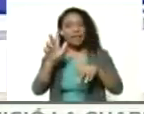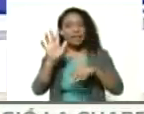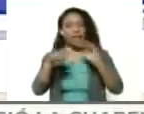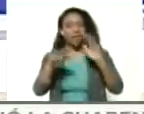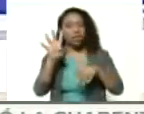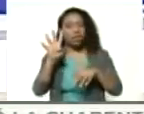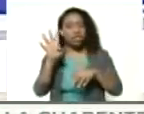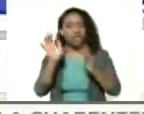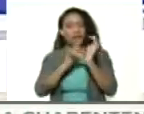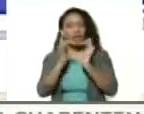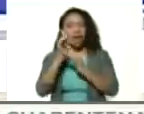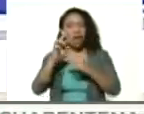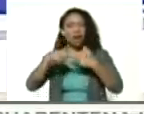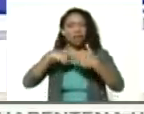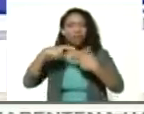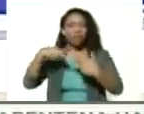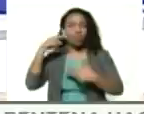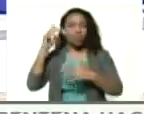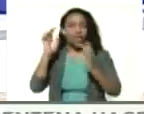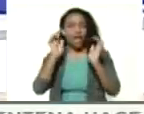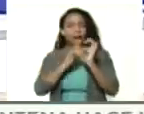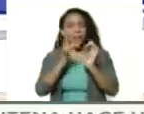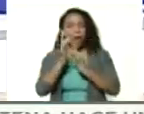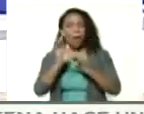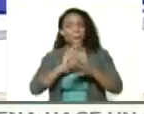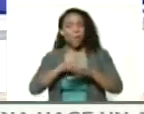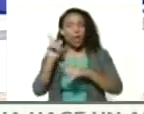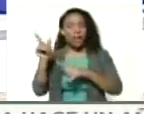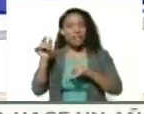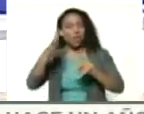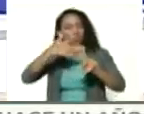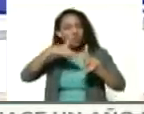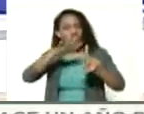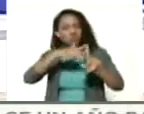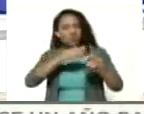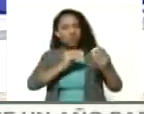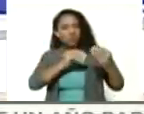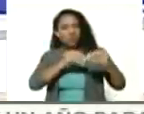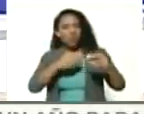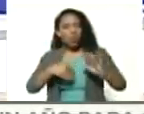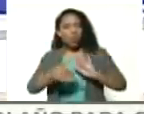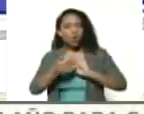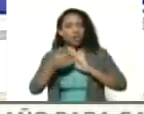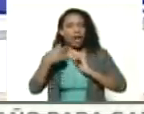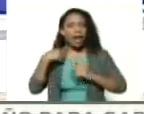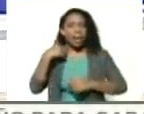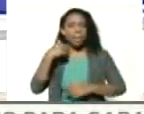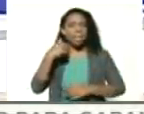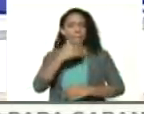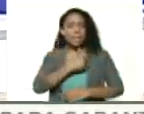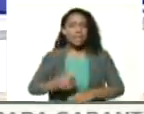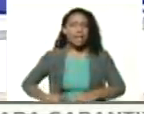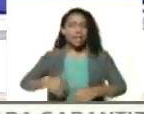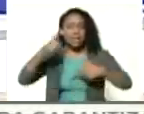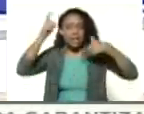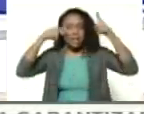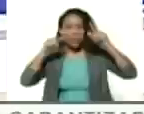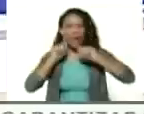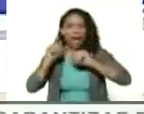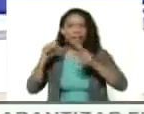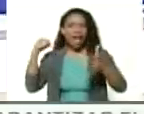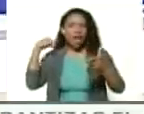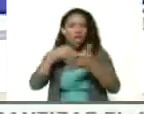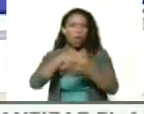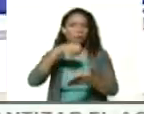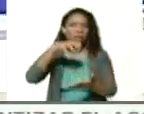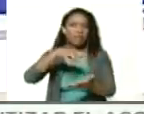en la Revolución de Abril. Porque fue la conspiración contra el comandante Chávez, fue el golpe de